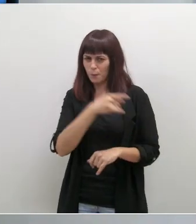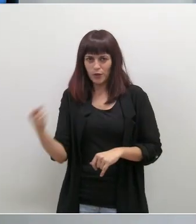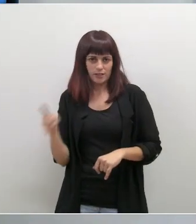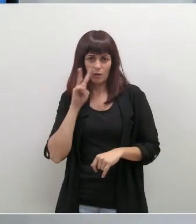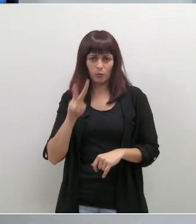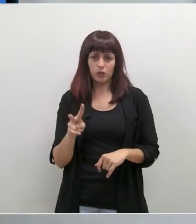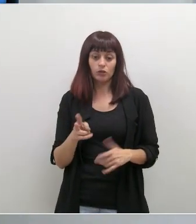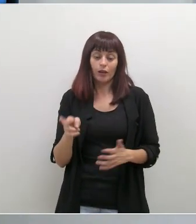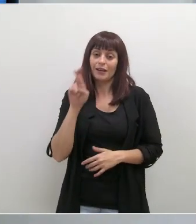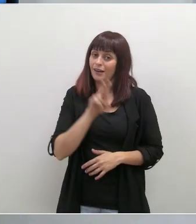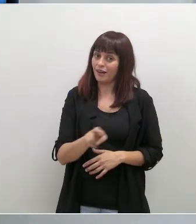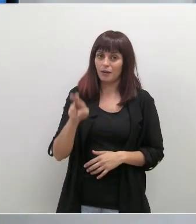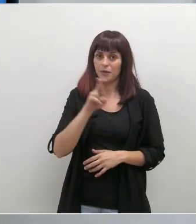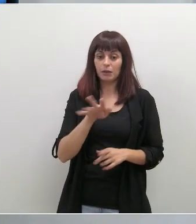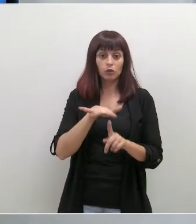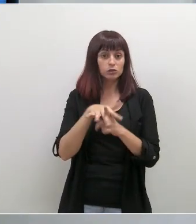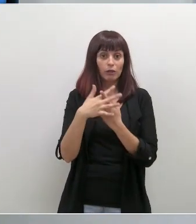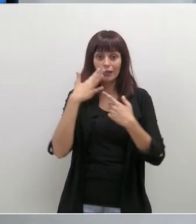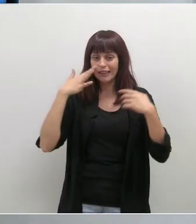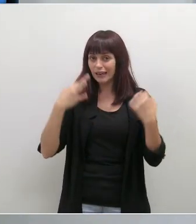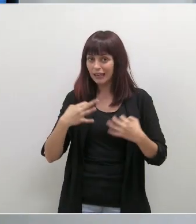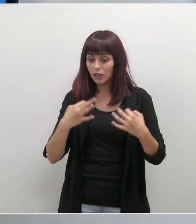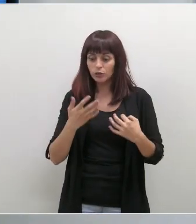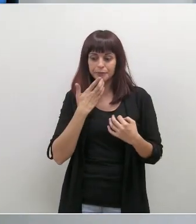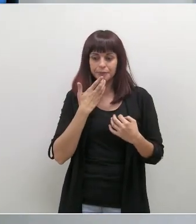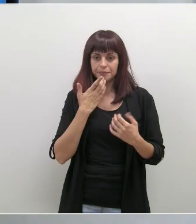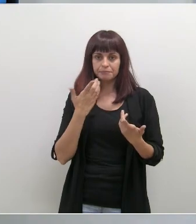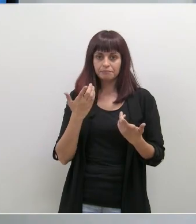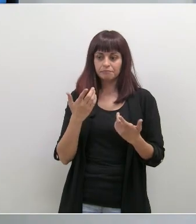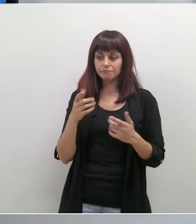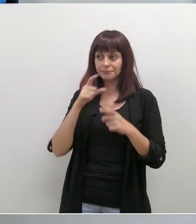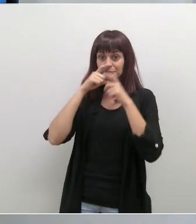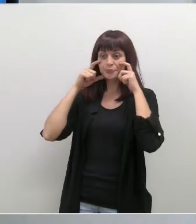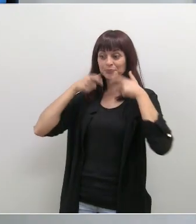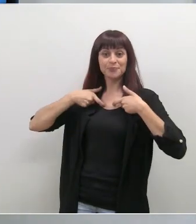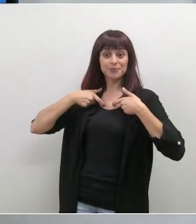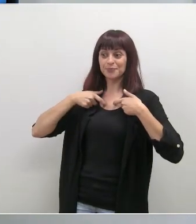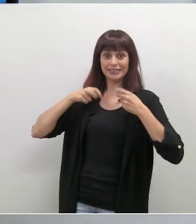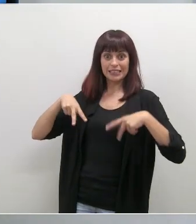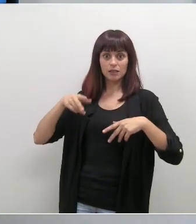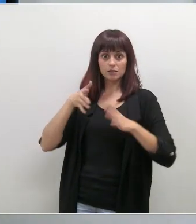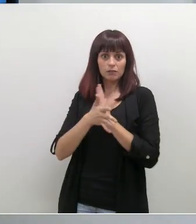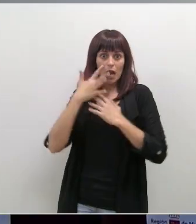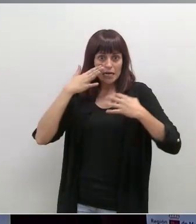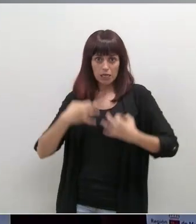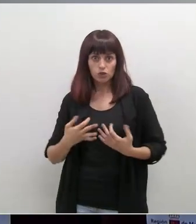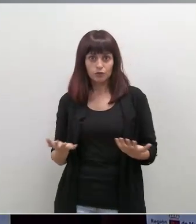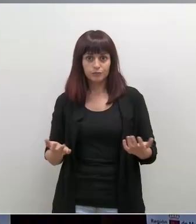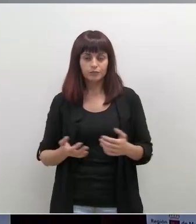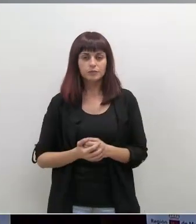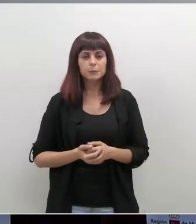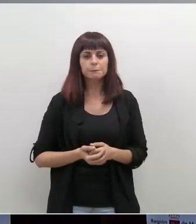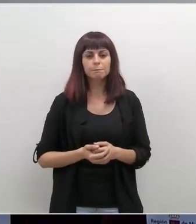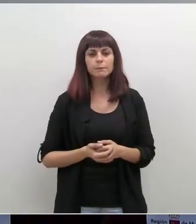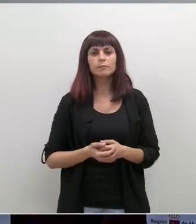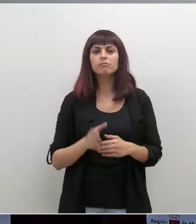eso insistimos mucho en que todas las situaciones de riesgo, que es estar con una persona no conviviente sin mascarilla, supone un riesgo. Preguntan además, ¿cuándo estima